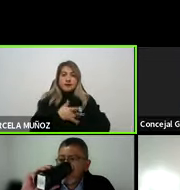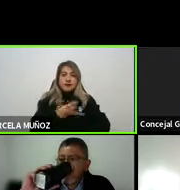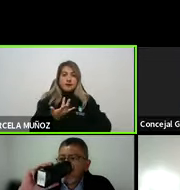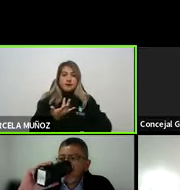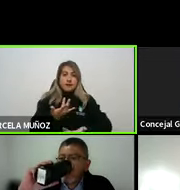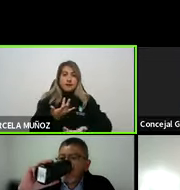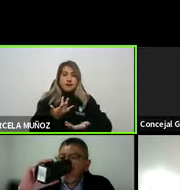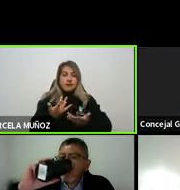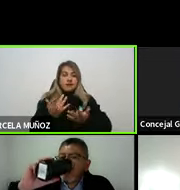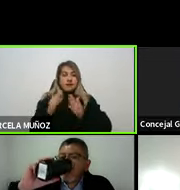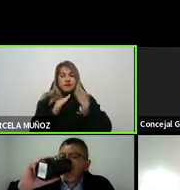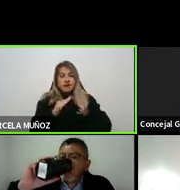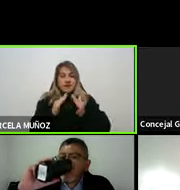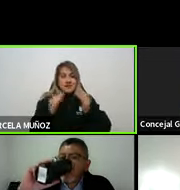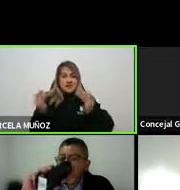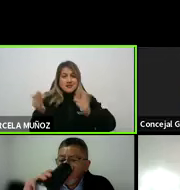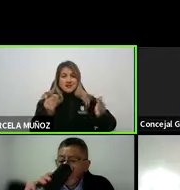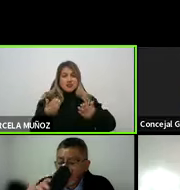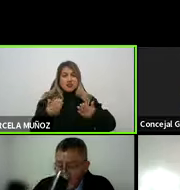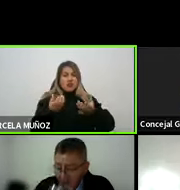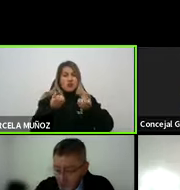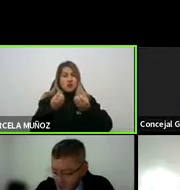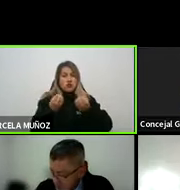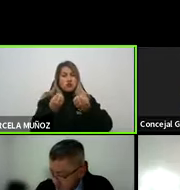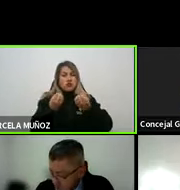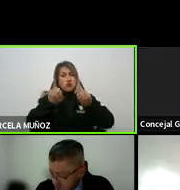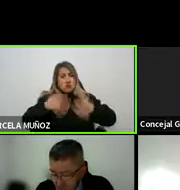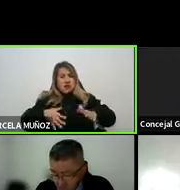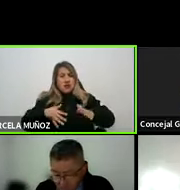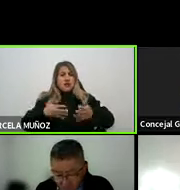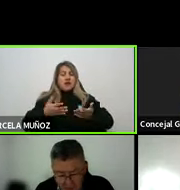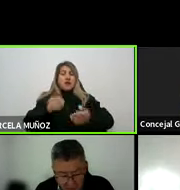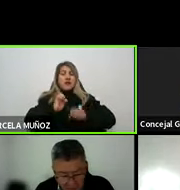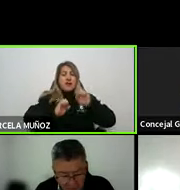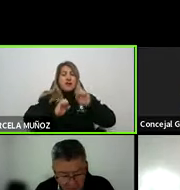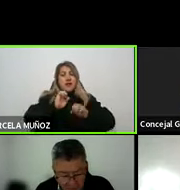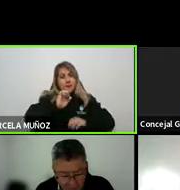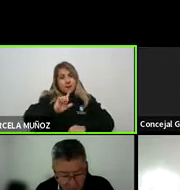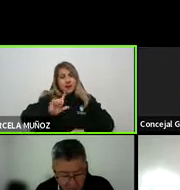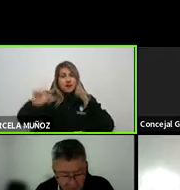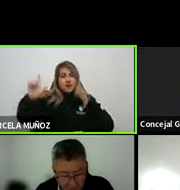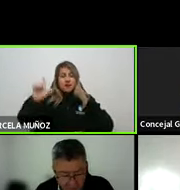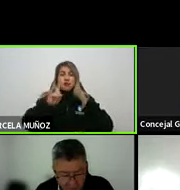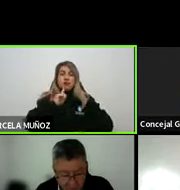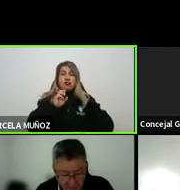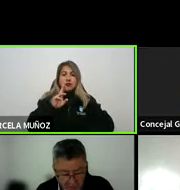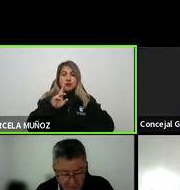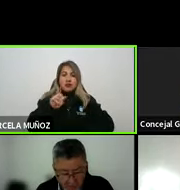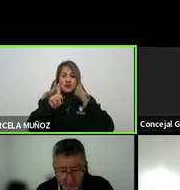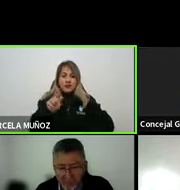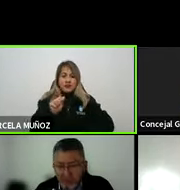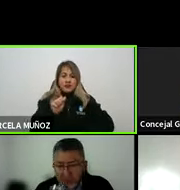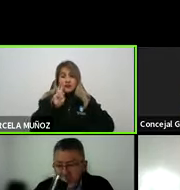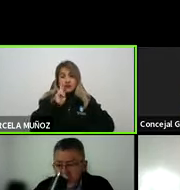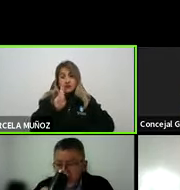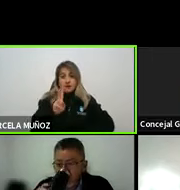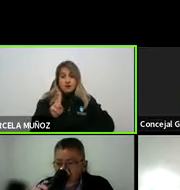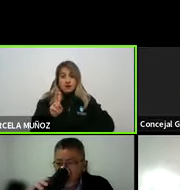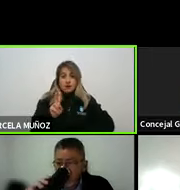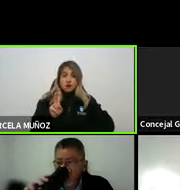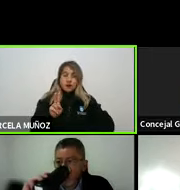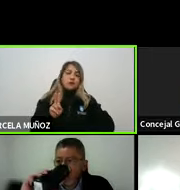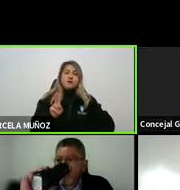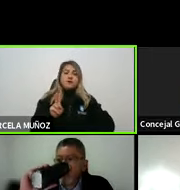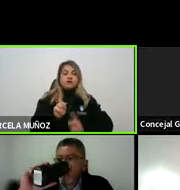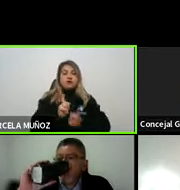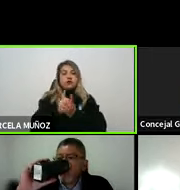vecinos perder muchos de sus emprendimientos, incluso como la señora Teresa, que vimos en